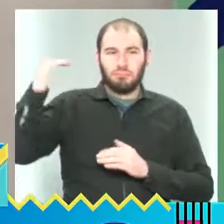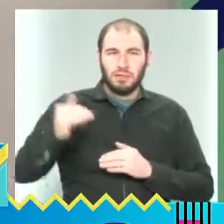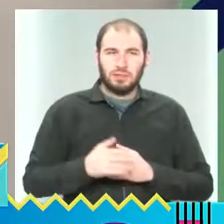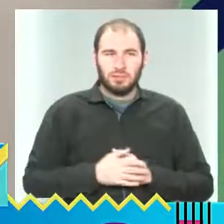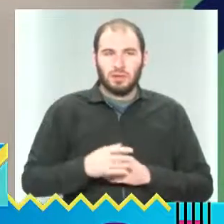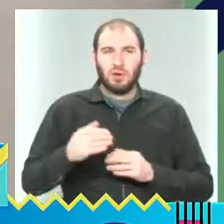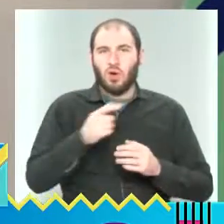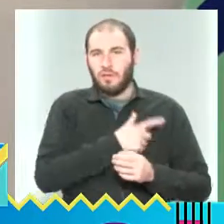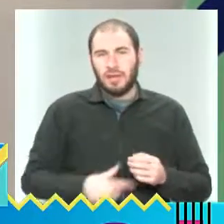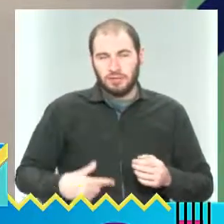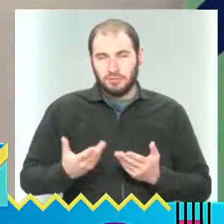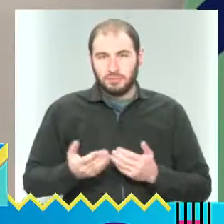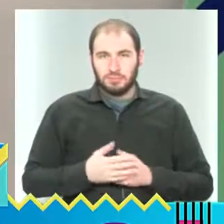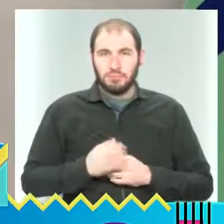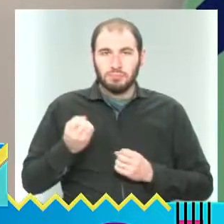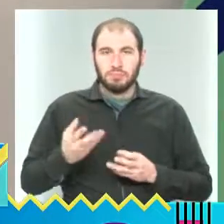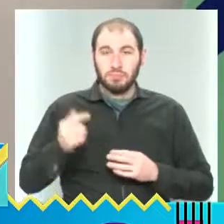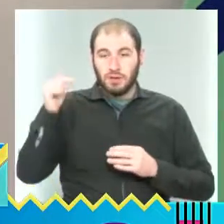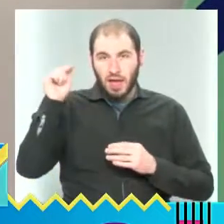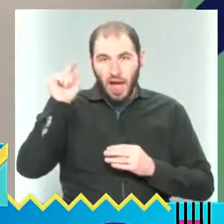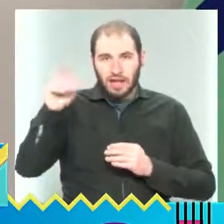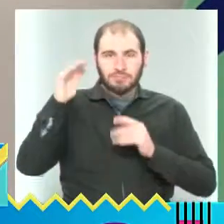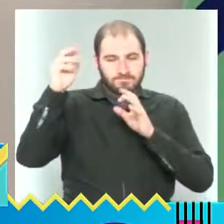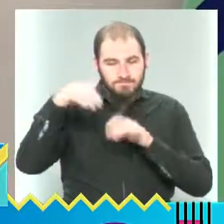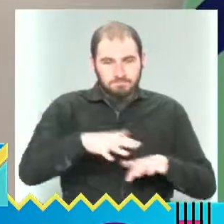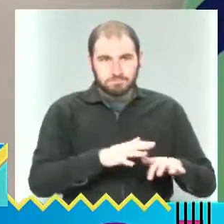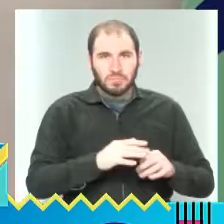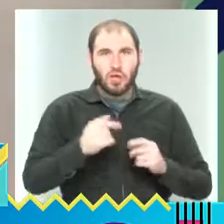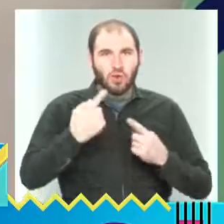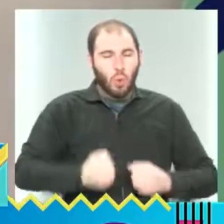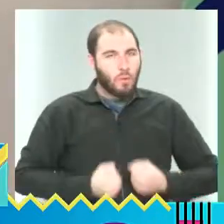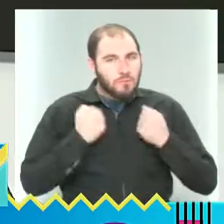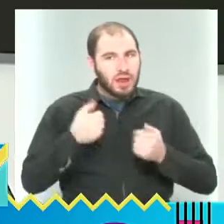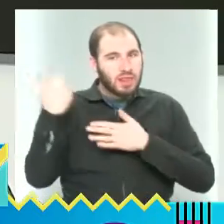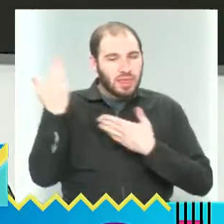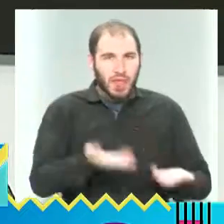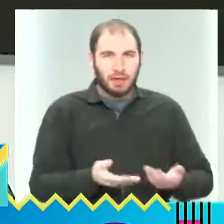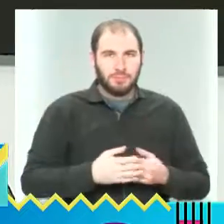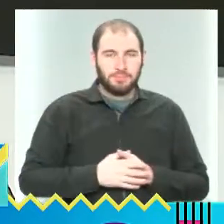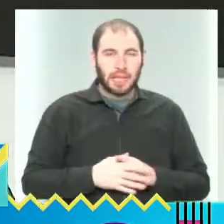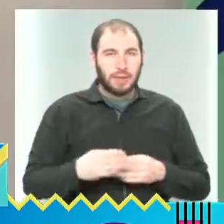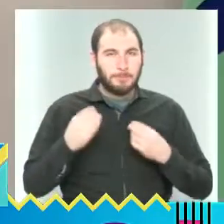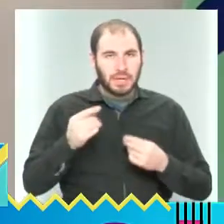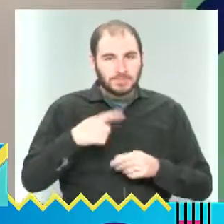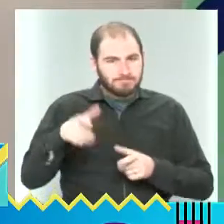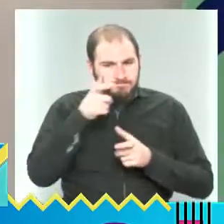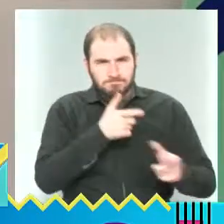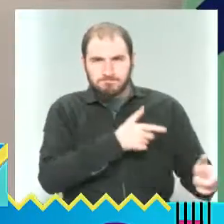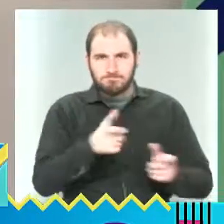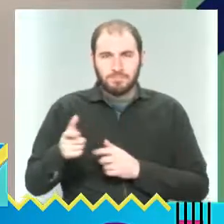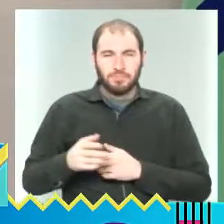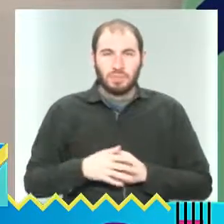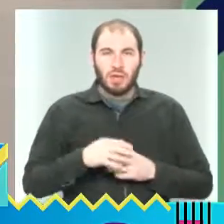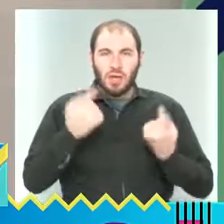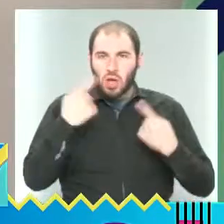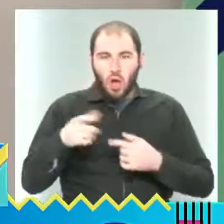llamémosle gobierno, Estado, porque creo que desde ahí tienen que bajar cosas fuertes a ese nivel para controlar ese